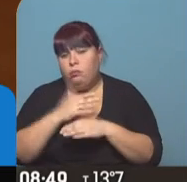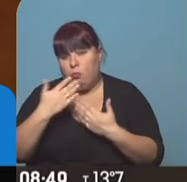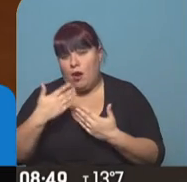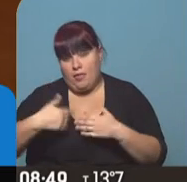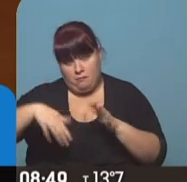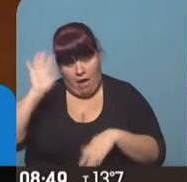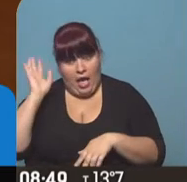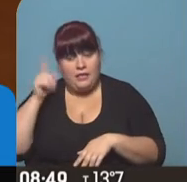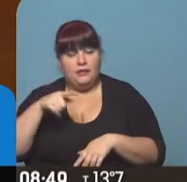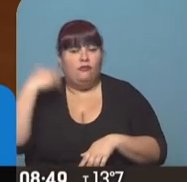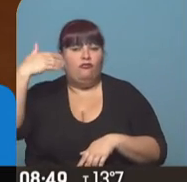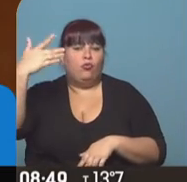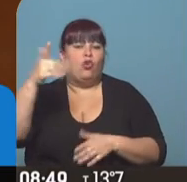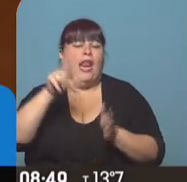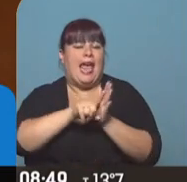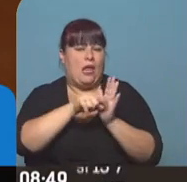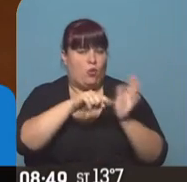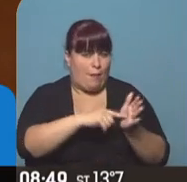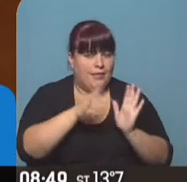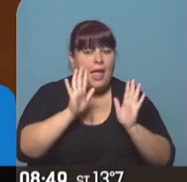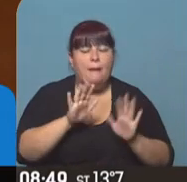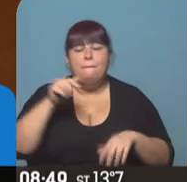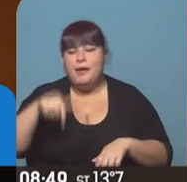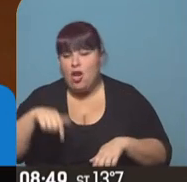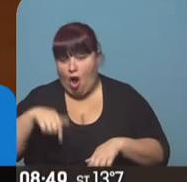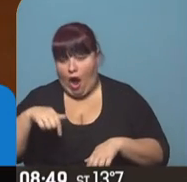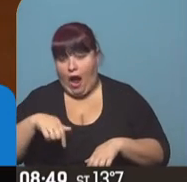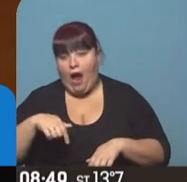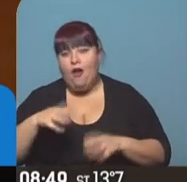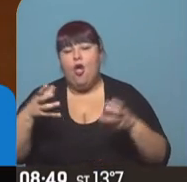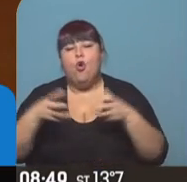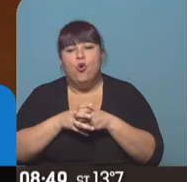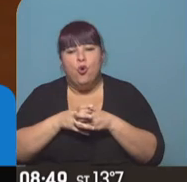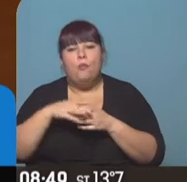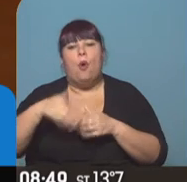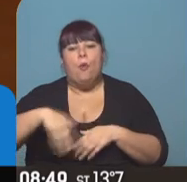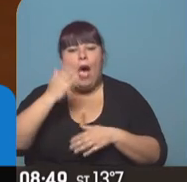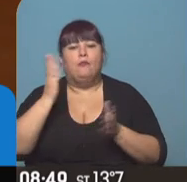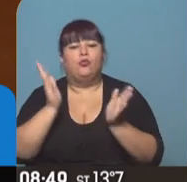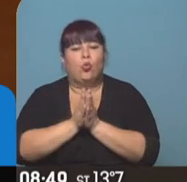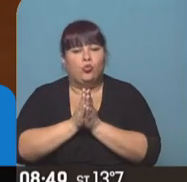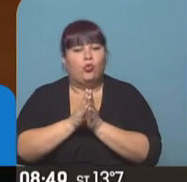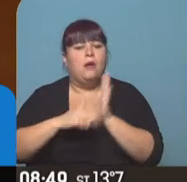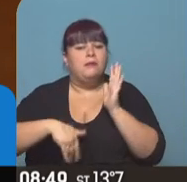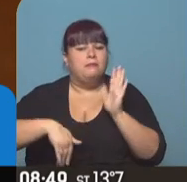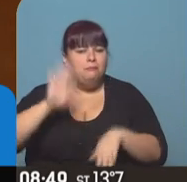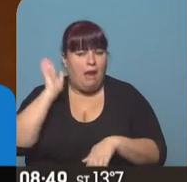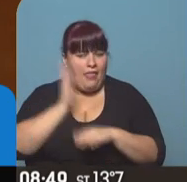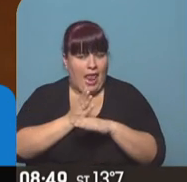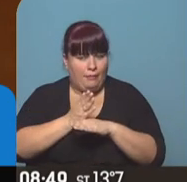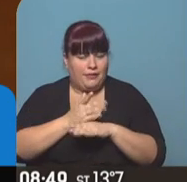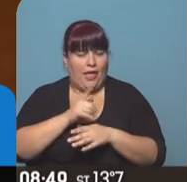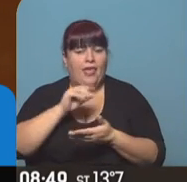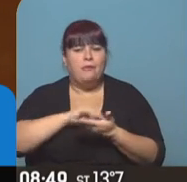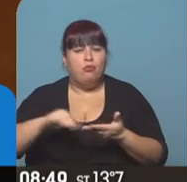importante para la futura legislatura pero hoy e interbloque de vamos juntos tiene más de la mitad de los